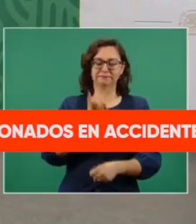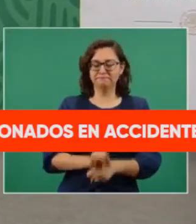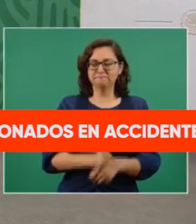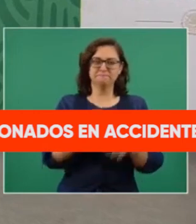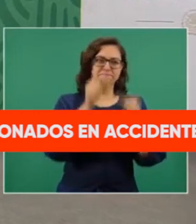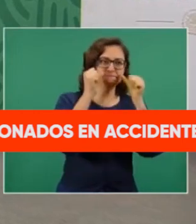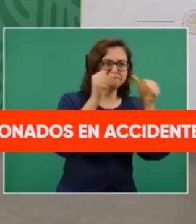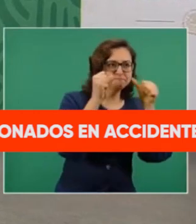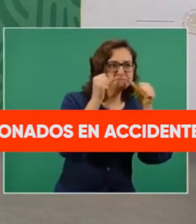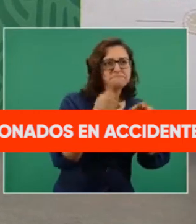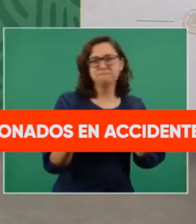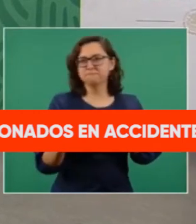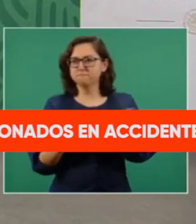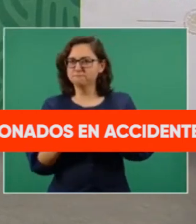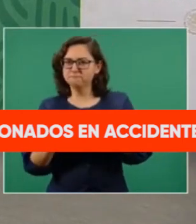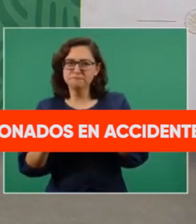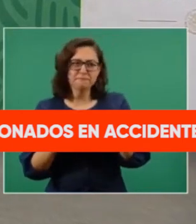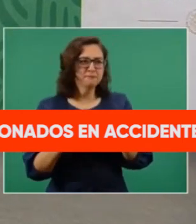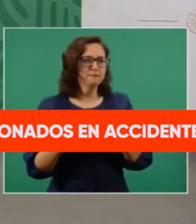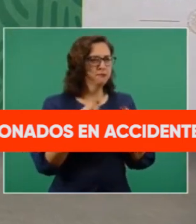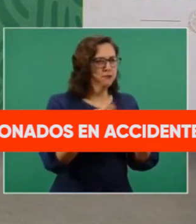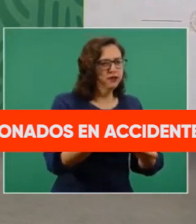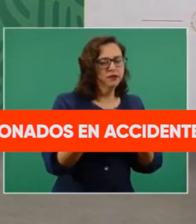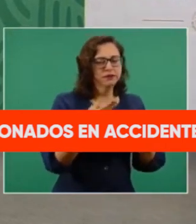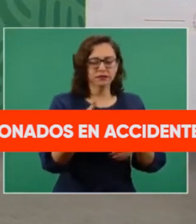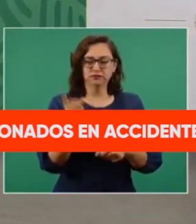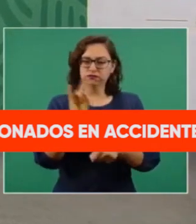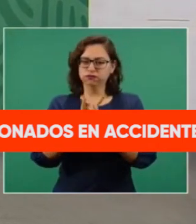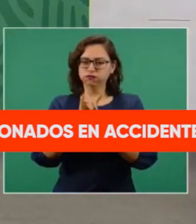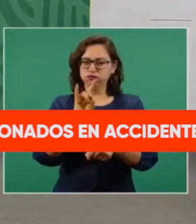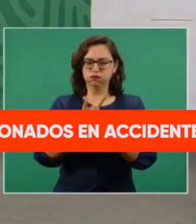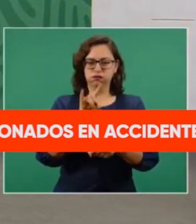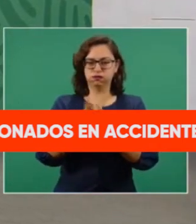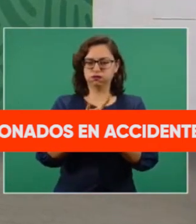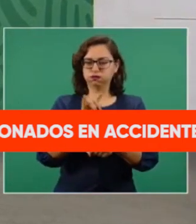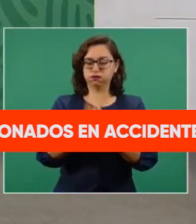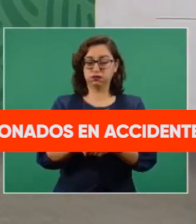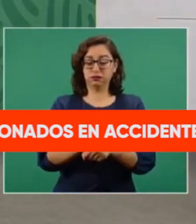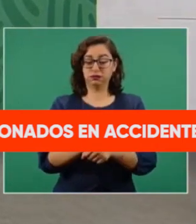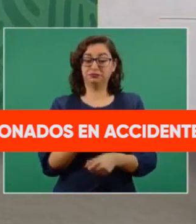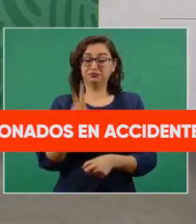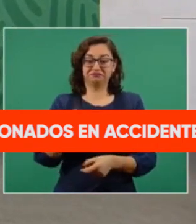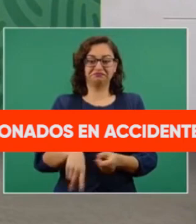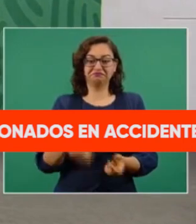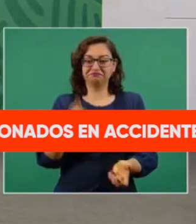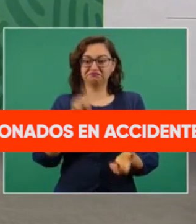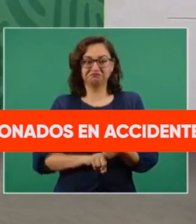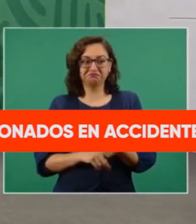presidente López Obrador habló sobre el accidente en la línea 12 del metro y envió el pésame